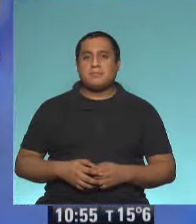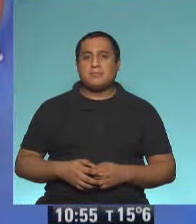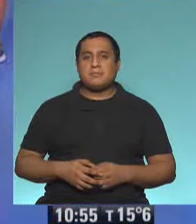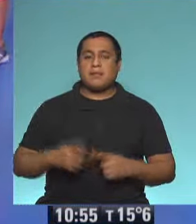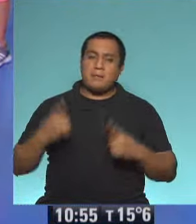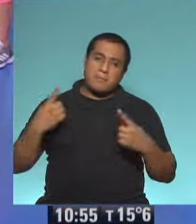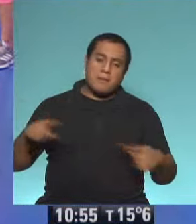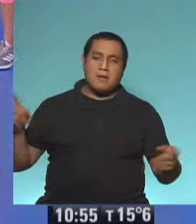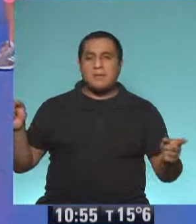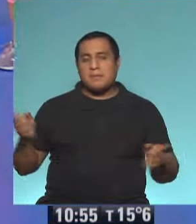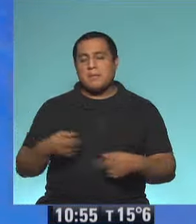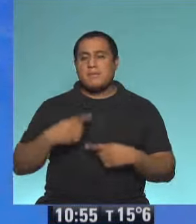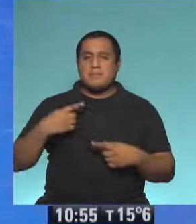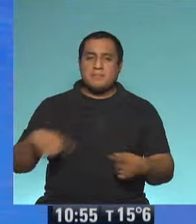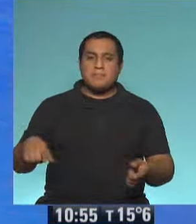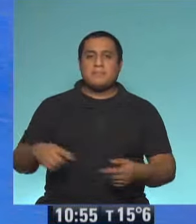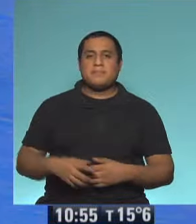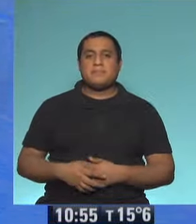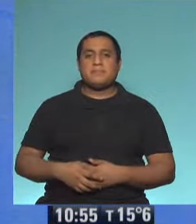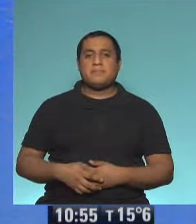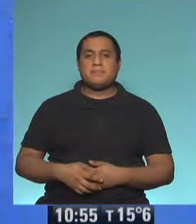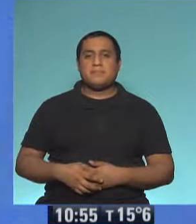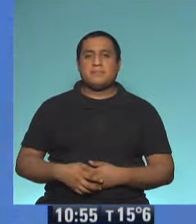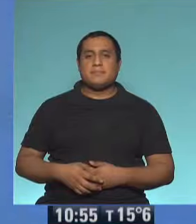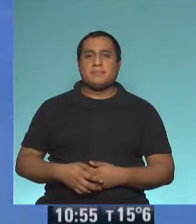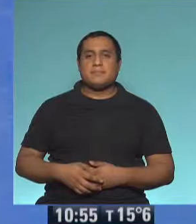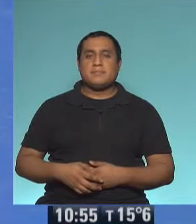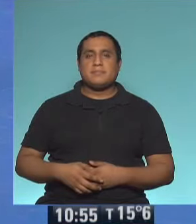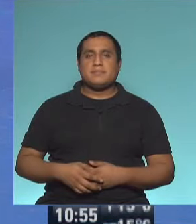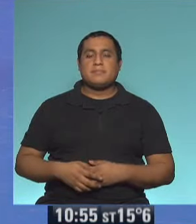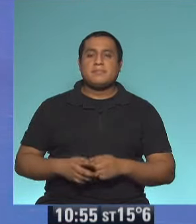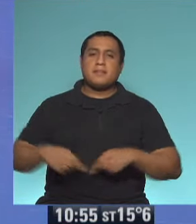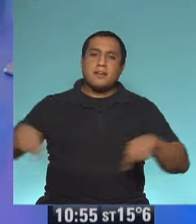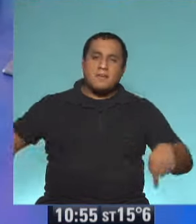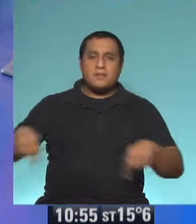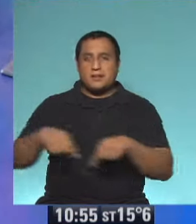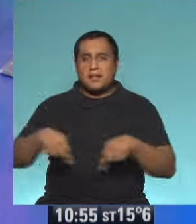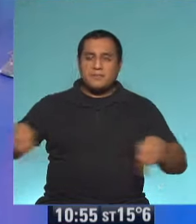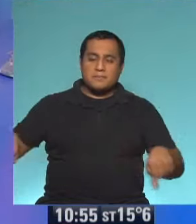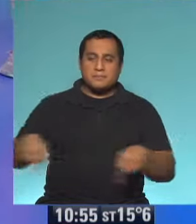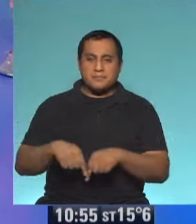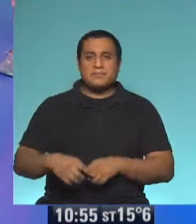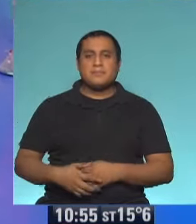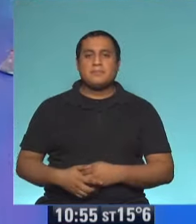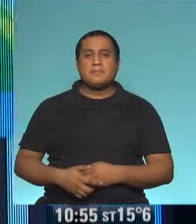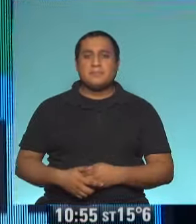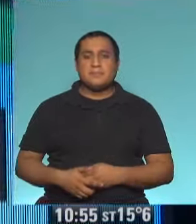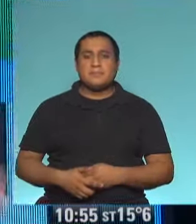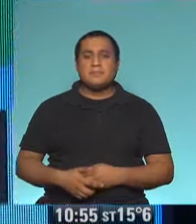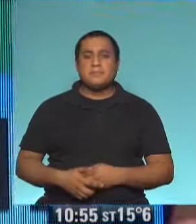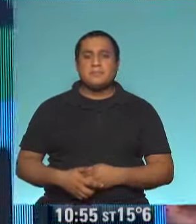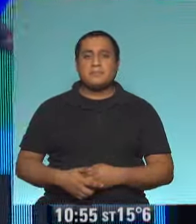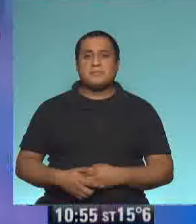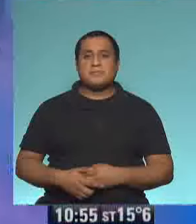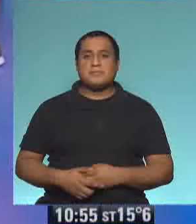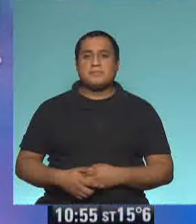yo tengo una tijera que se abre y se cierra, que toca el cielo, que toca la